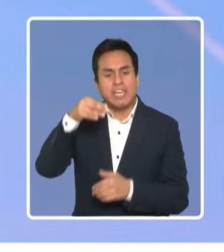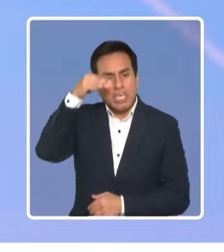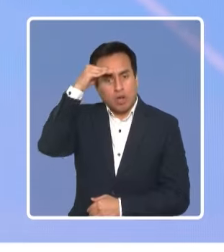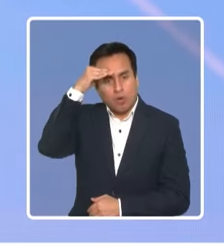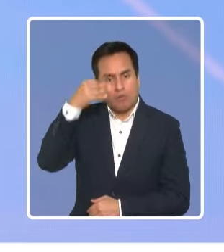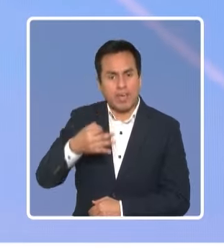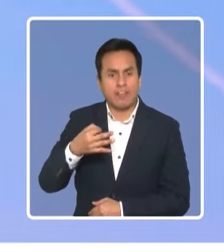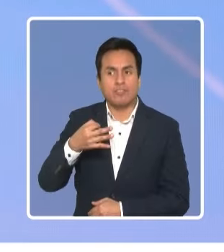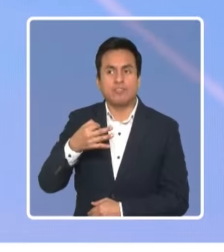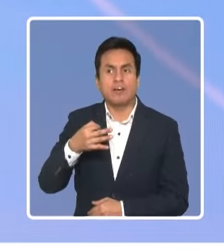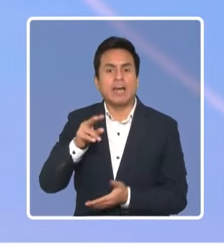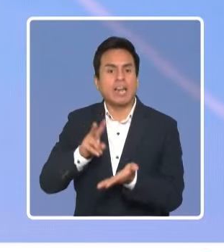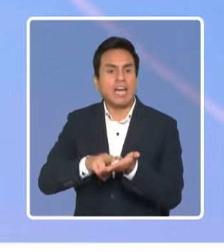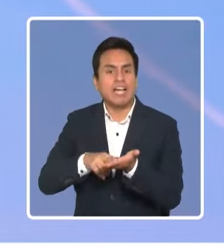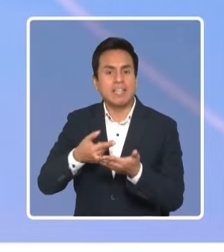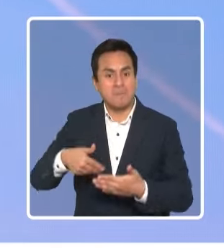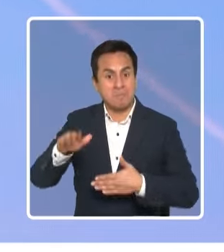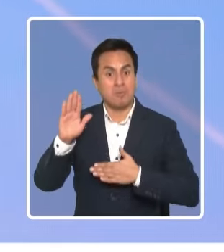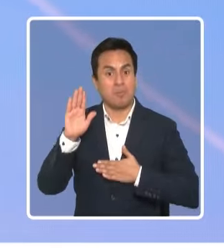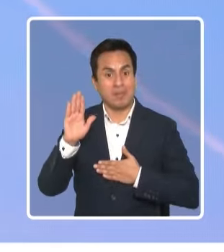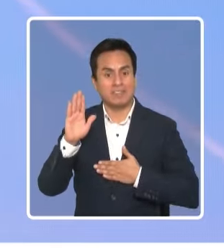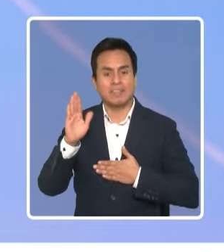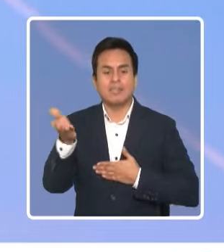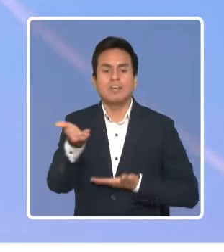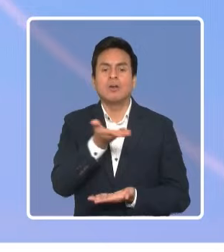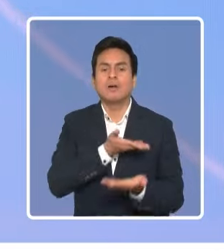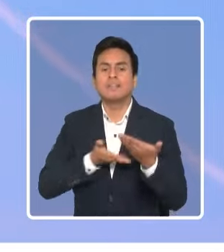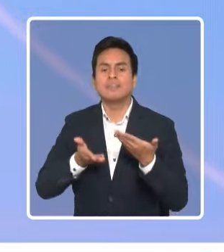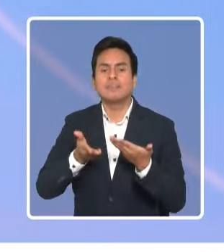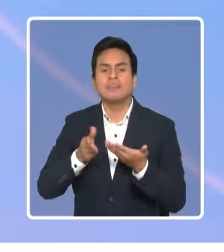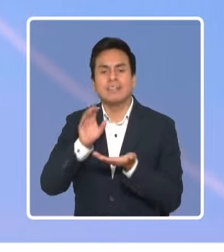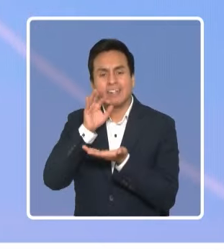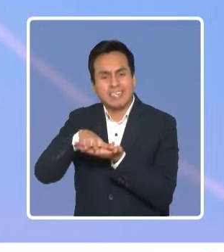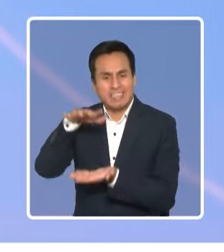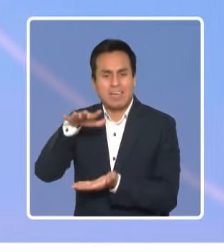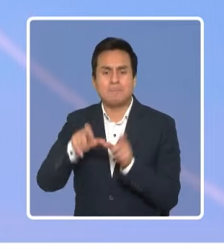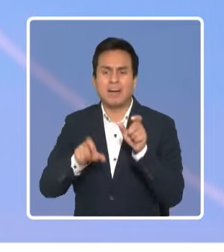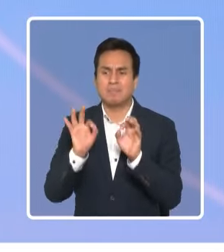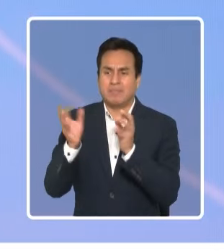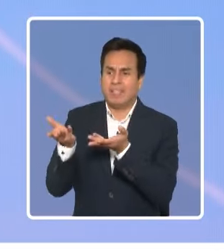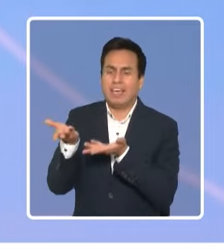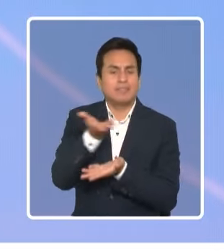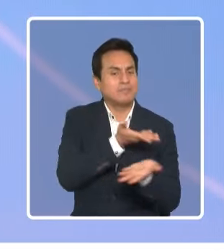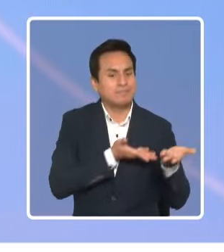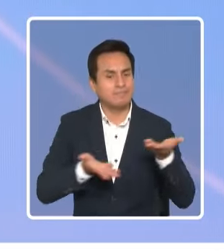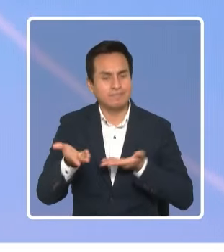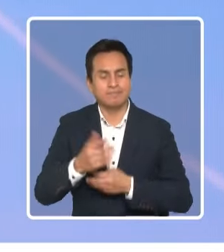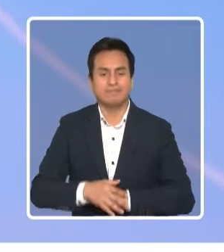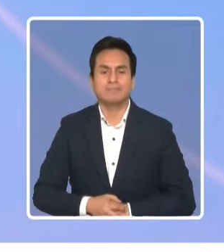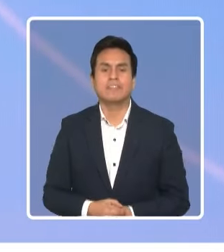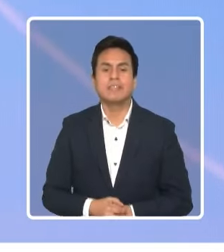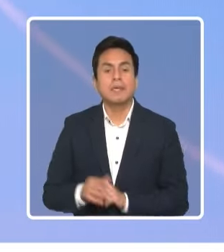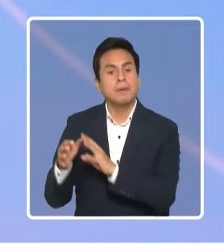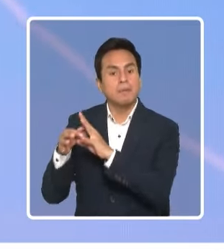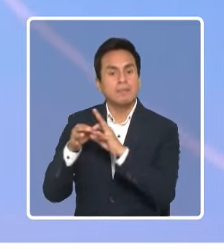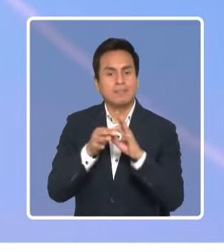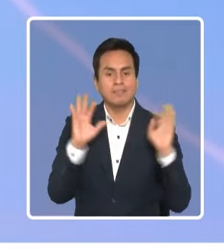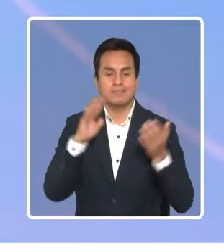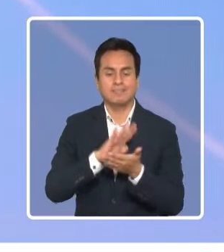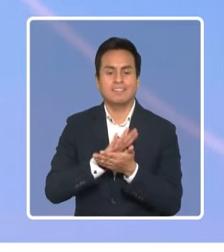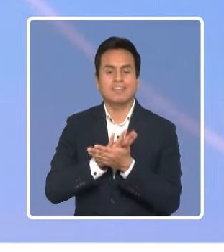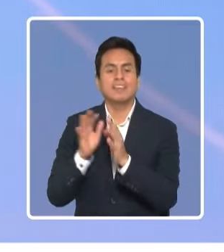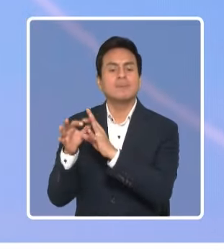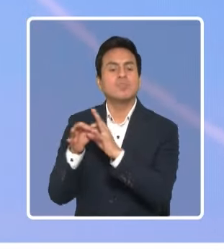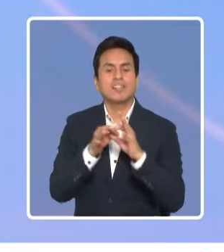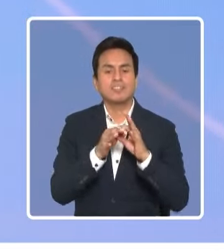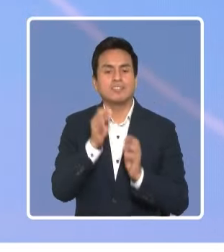confiado hacer real la promesa de compartir la riqueza de los más privilegiados. Por eso es